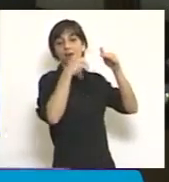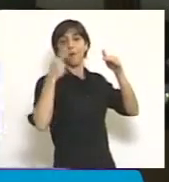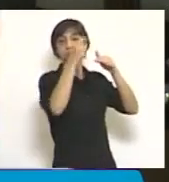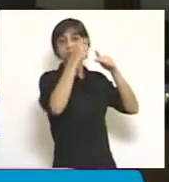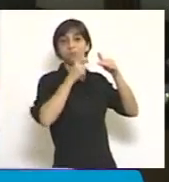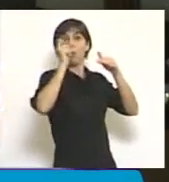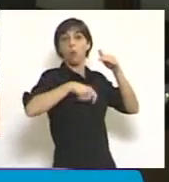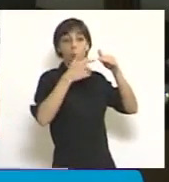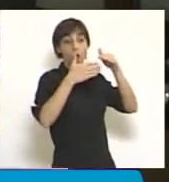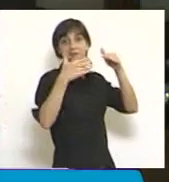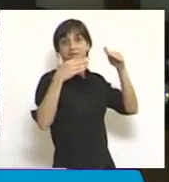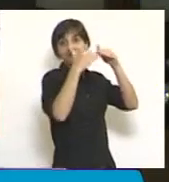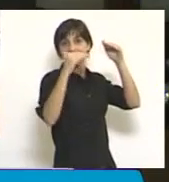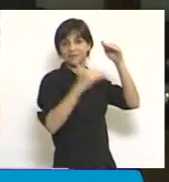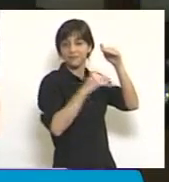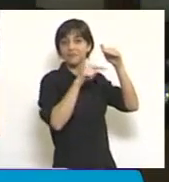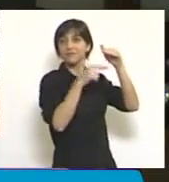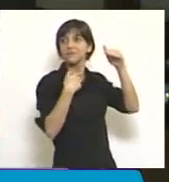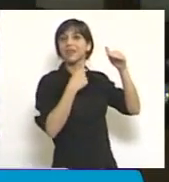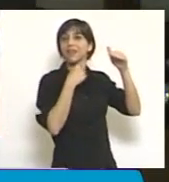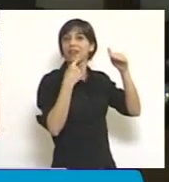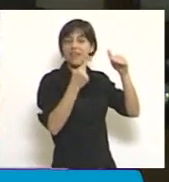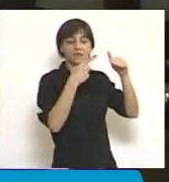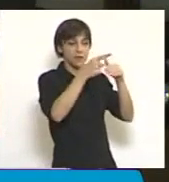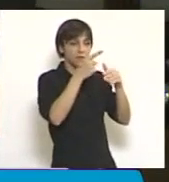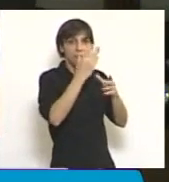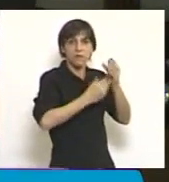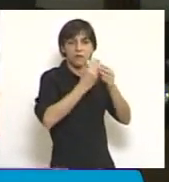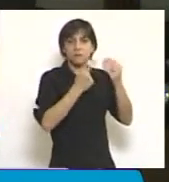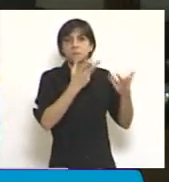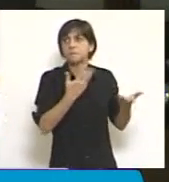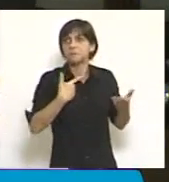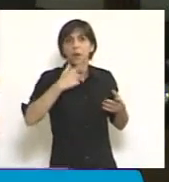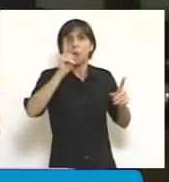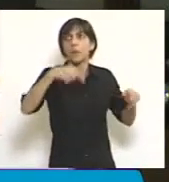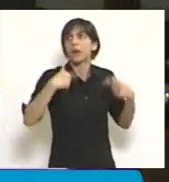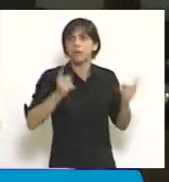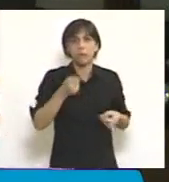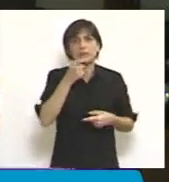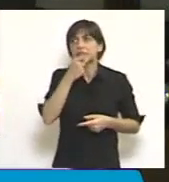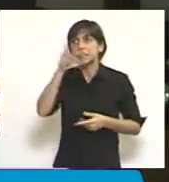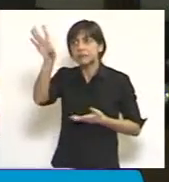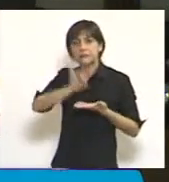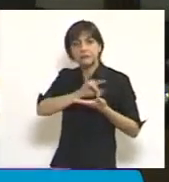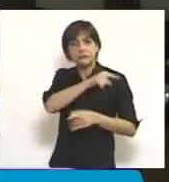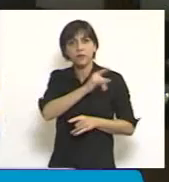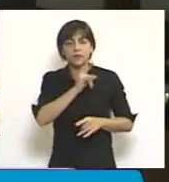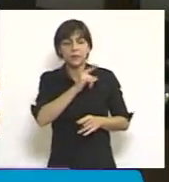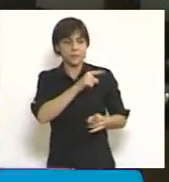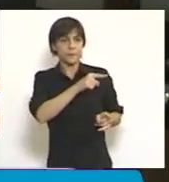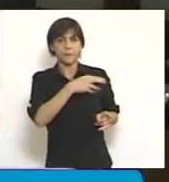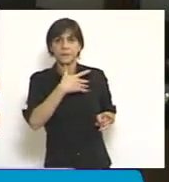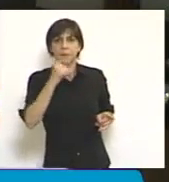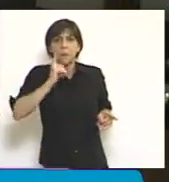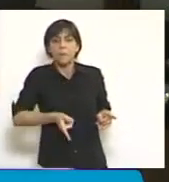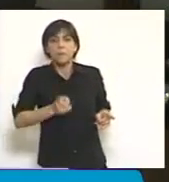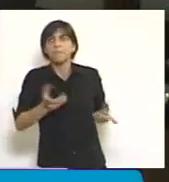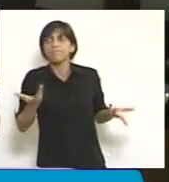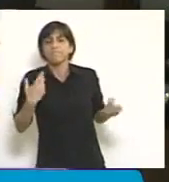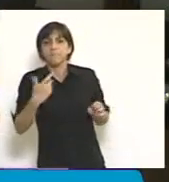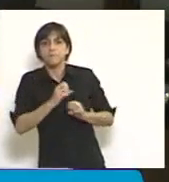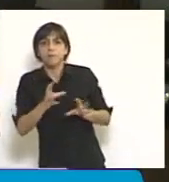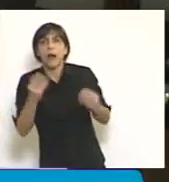subrogante. Pero más allá de la inconstitucionalidad, las previsiones, todas estas previsiones que le otorgan al Consejo de